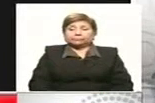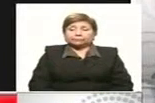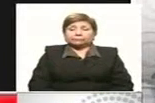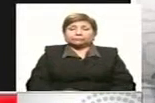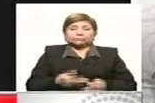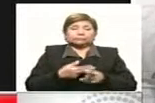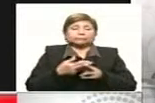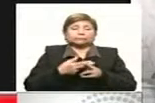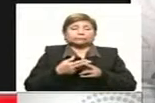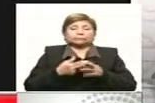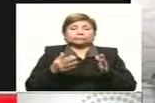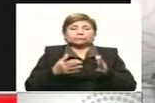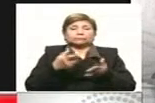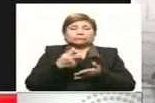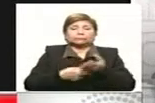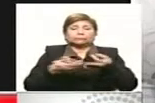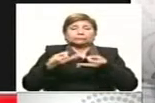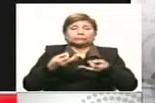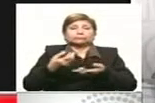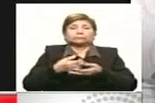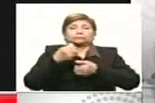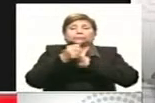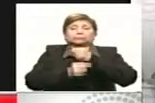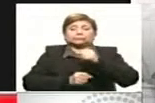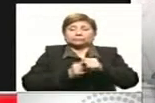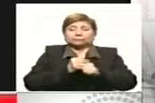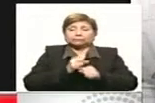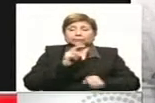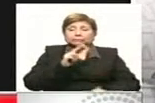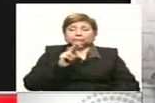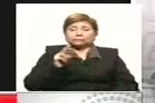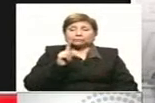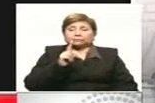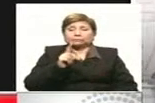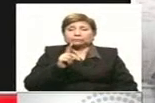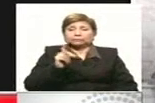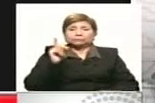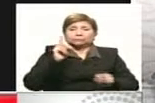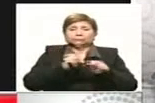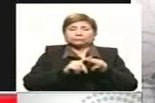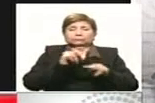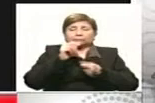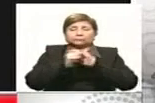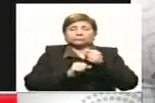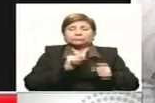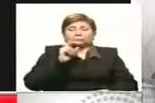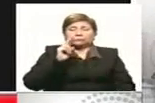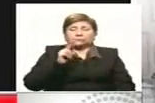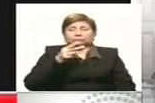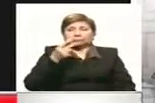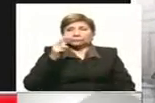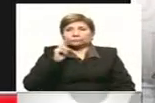ligera reducción entre el presupuesto que nos han dado en el año 2021 hacia el año 2022. Y eso es porque hemos hecho este